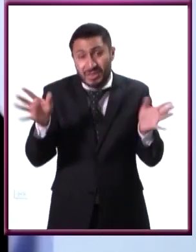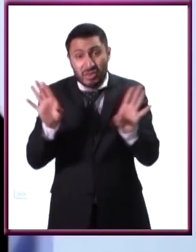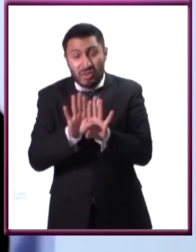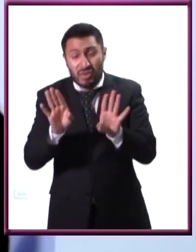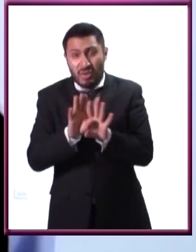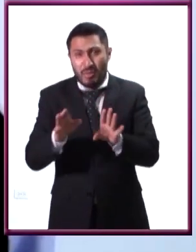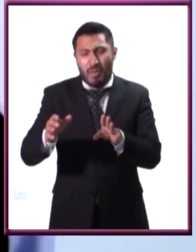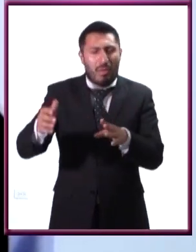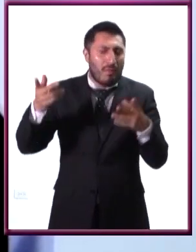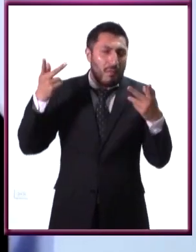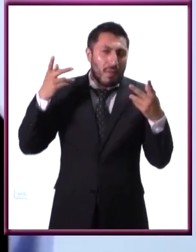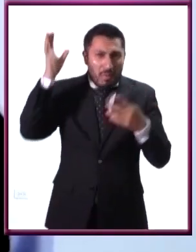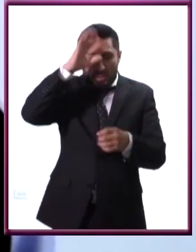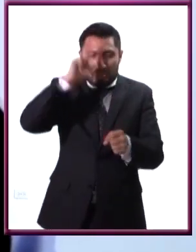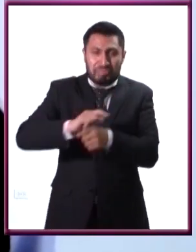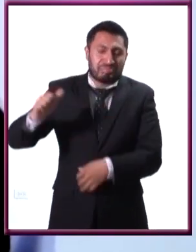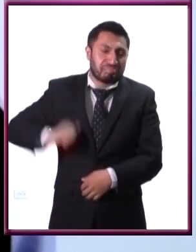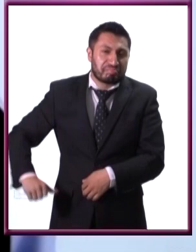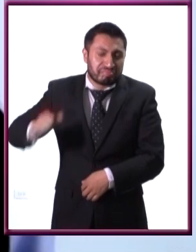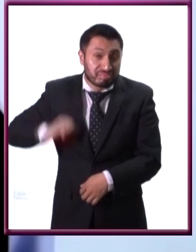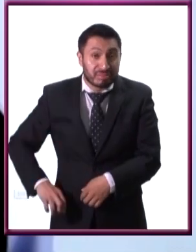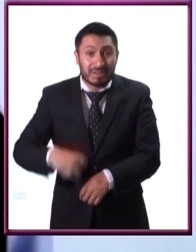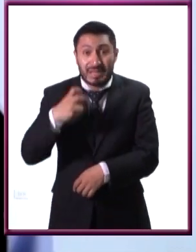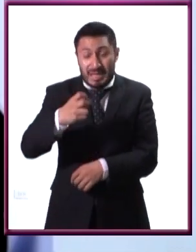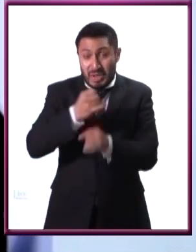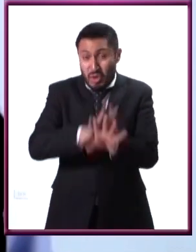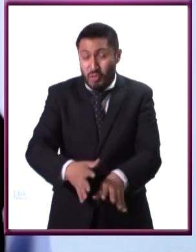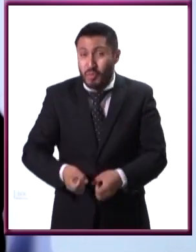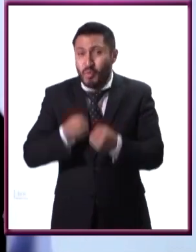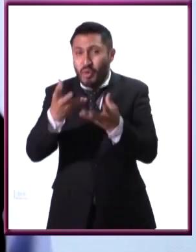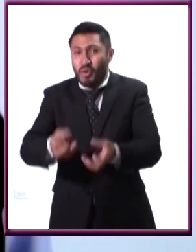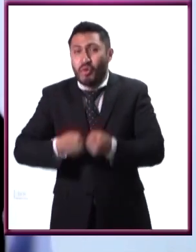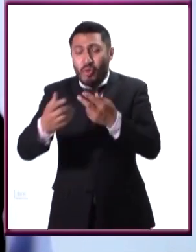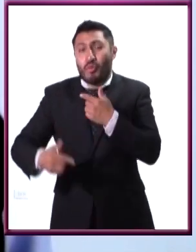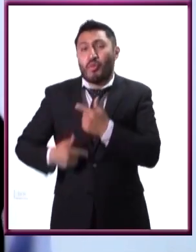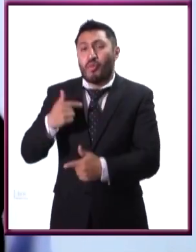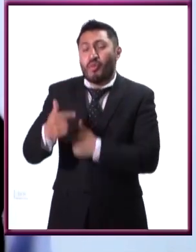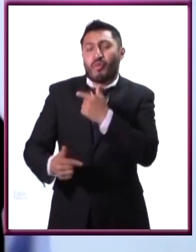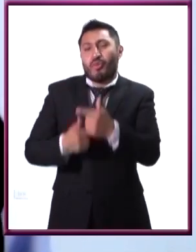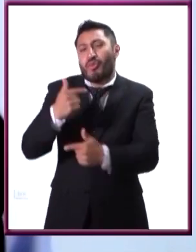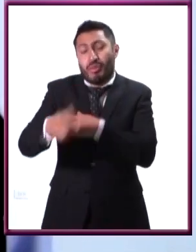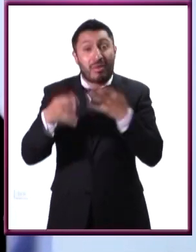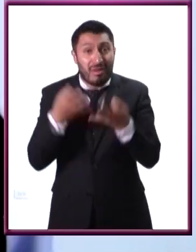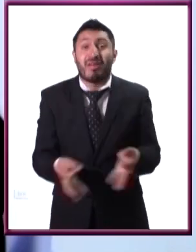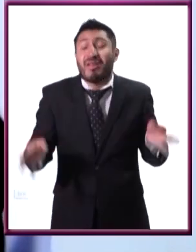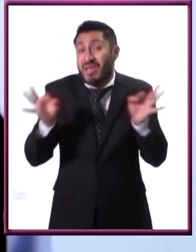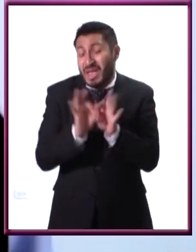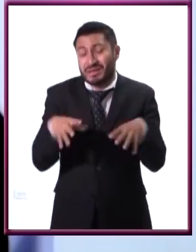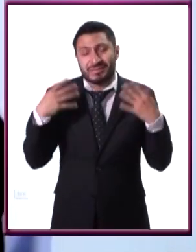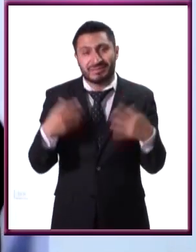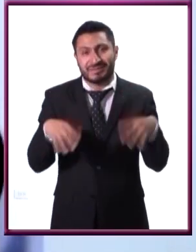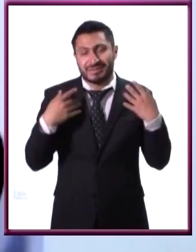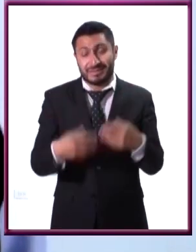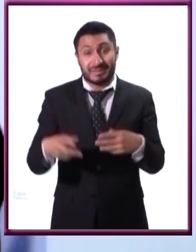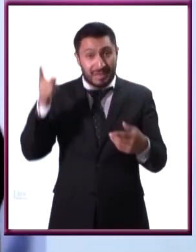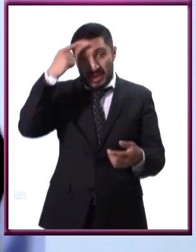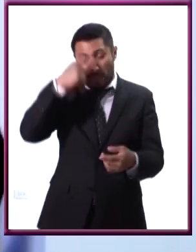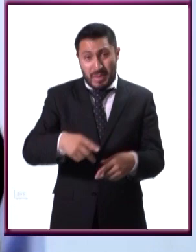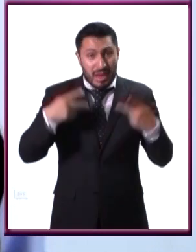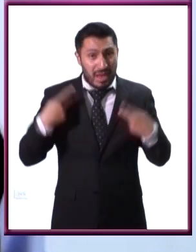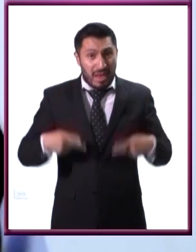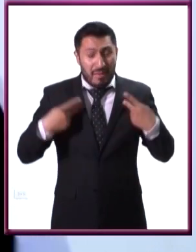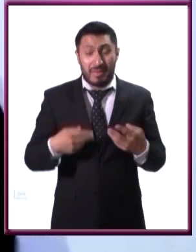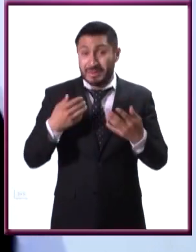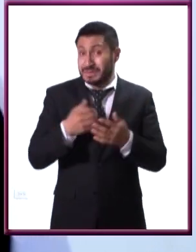y de los asirios. Y desde ahí la transmisión de la información a través de la lectura se ha vuelto indispensable y un baluarte de